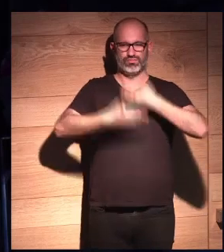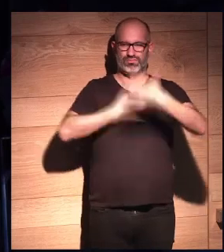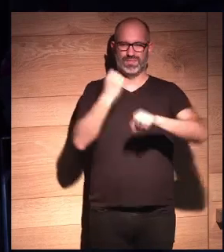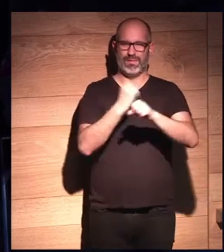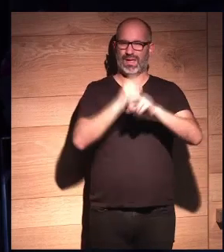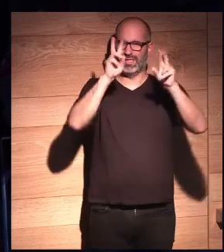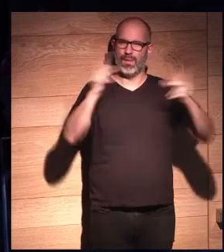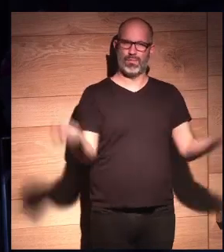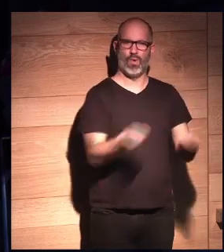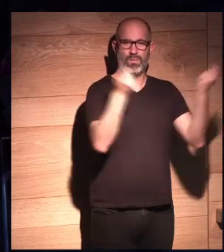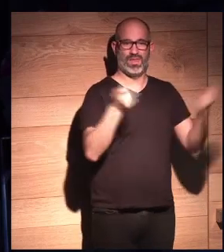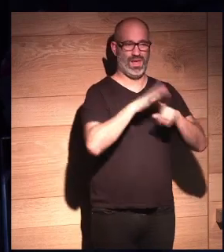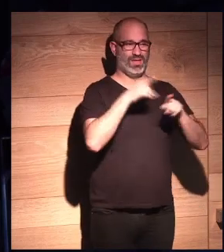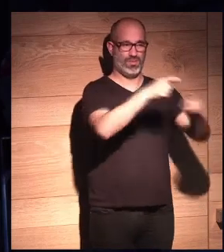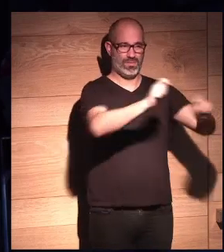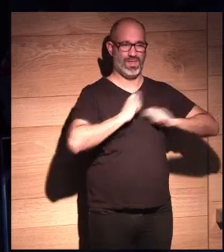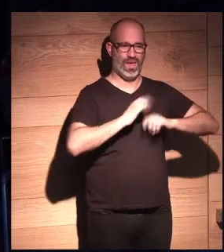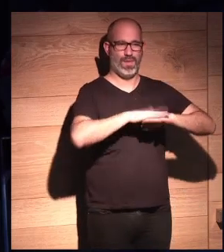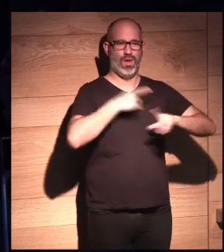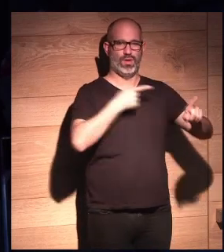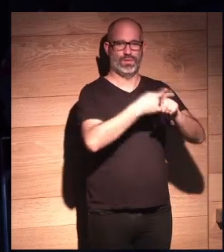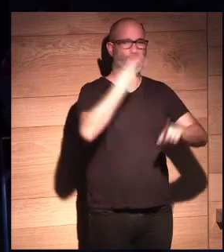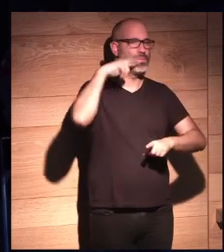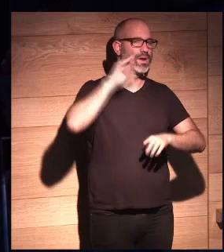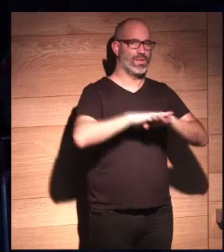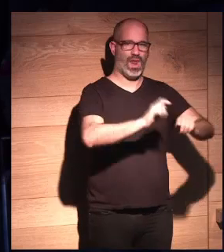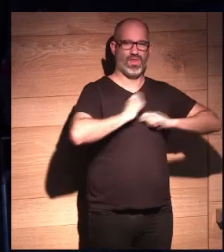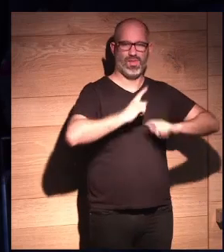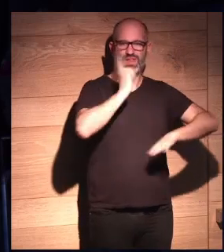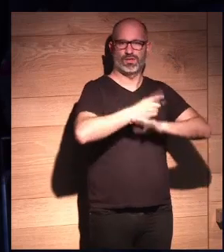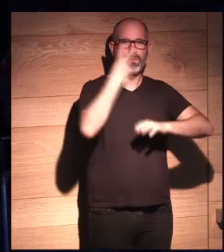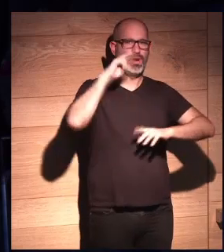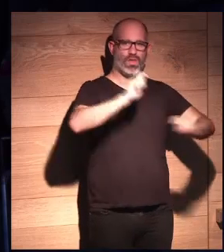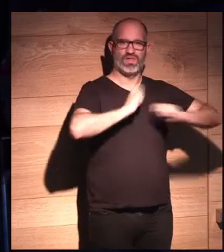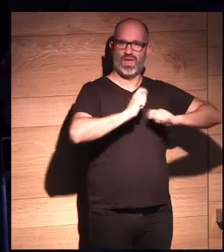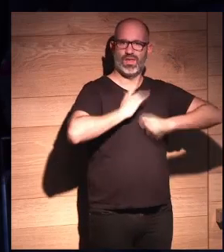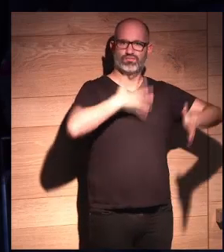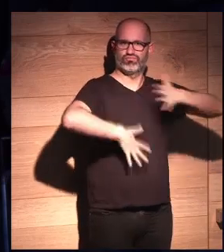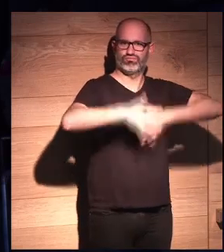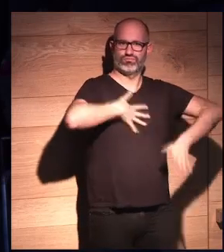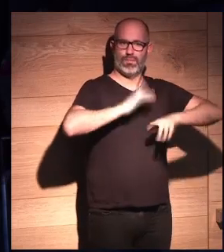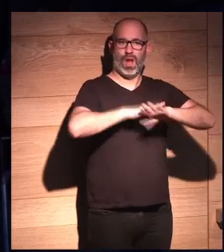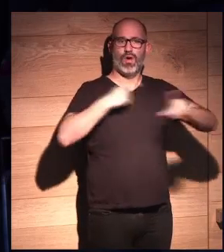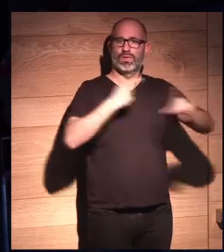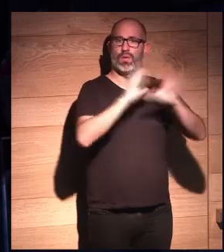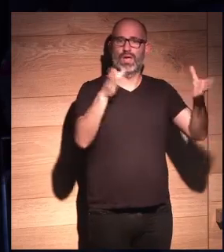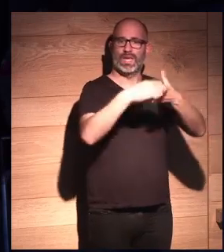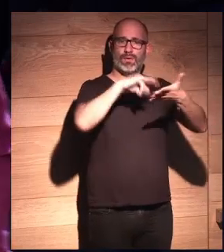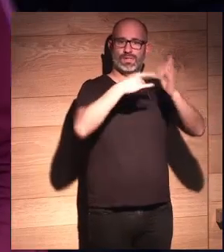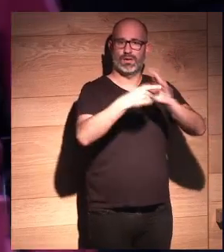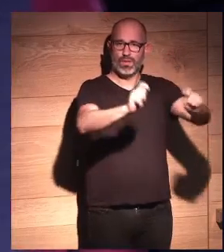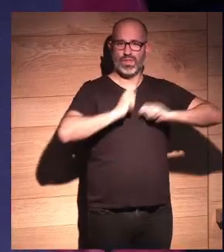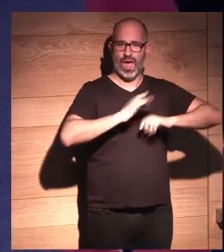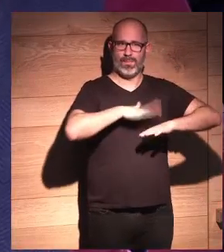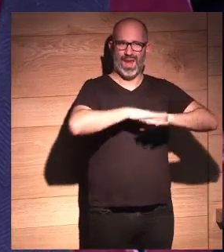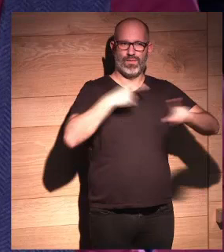sobre todo en publicidad, que era lo que me iba a dar realmente un bagaje en cuanto a director, ¿no? Sobre todo a la hora de poder trabajar con un equipo técnico, controlar cuáles